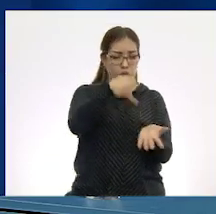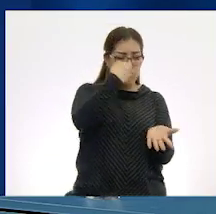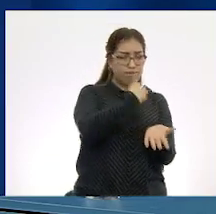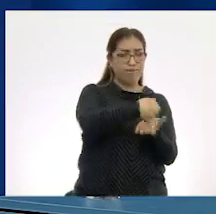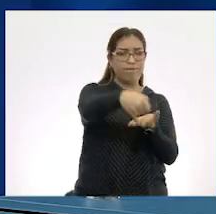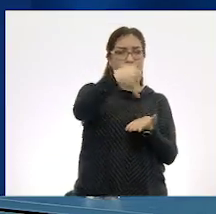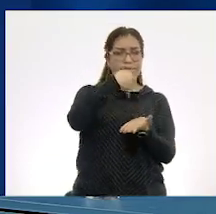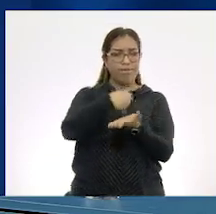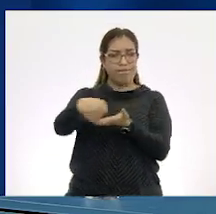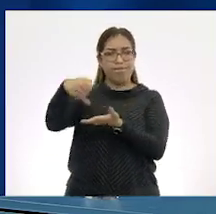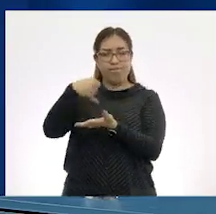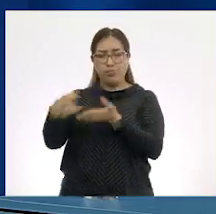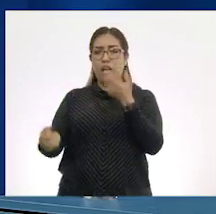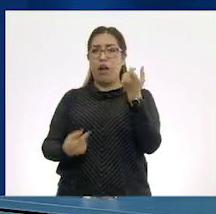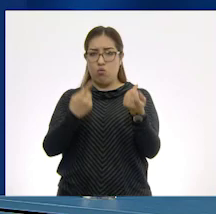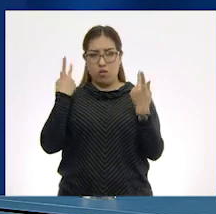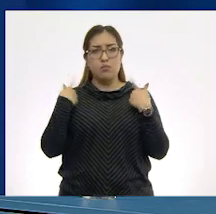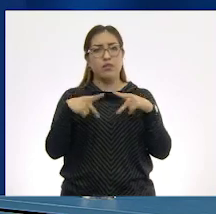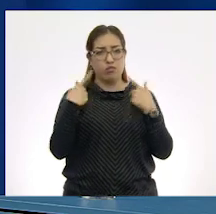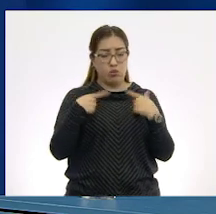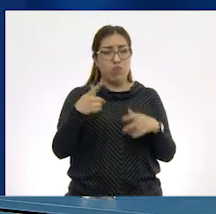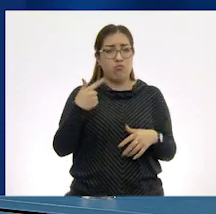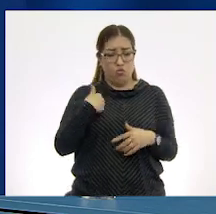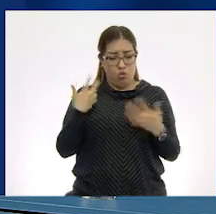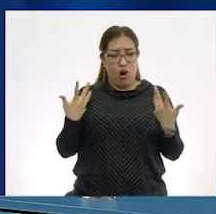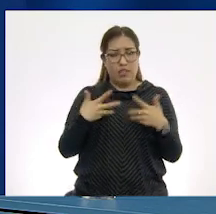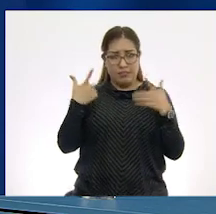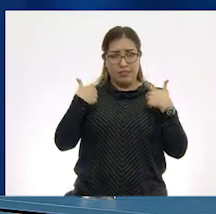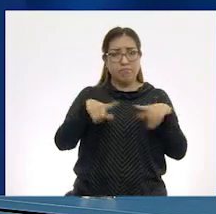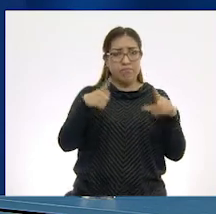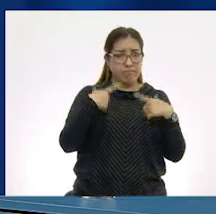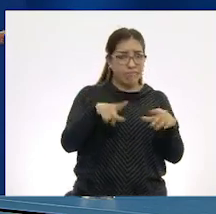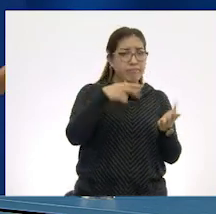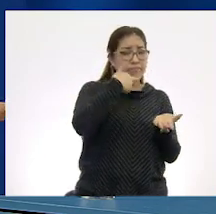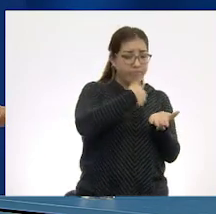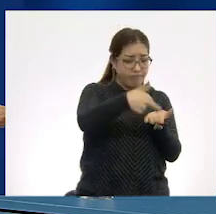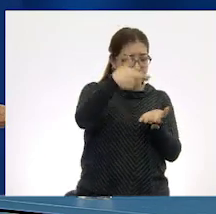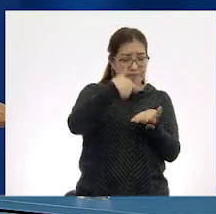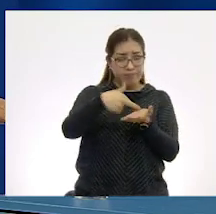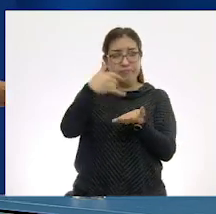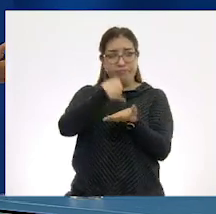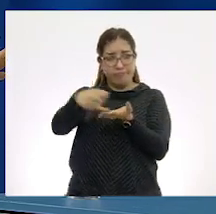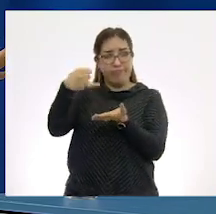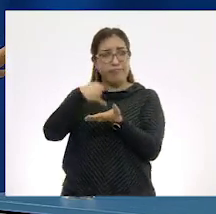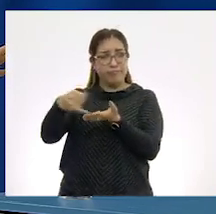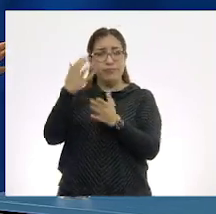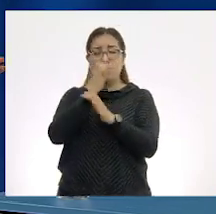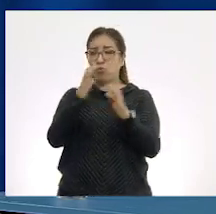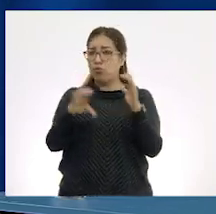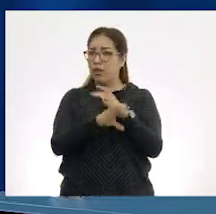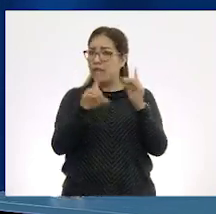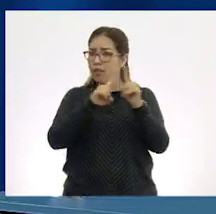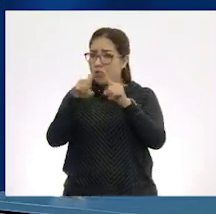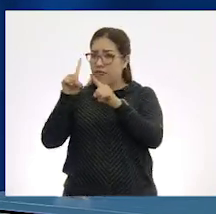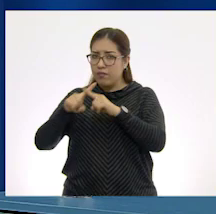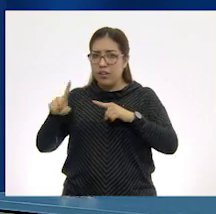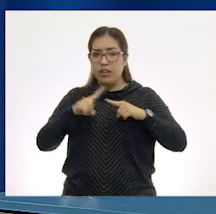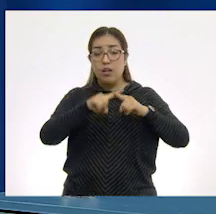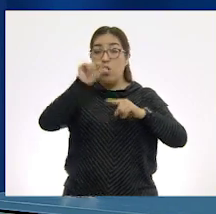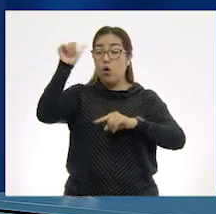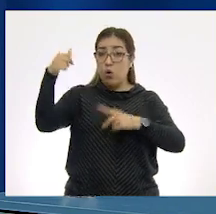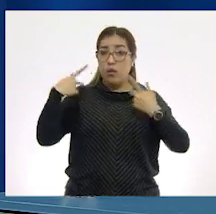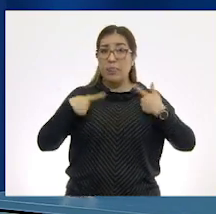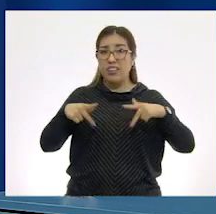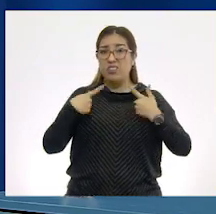se dedicaban a sembrar y cosechar, tenían que defender su trabajo y las tierras que sembraban de otros clanes que